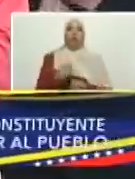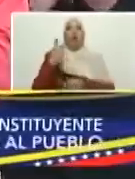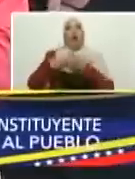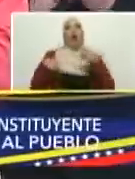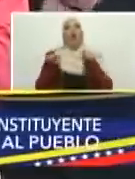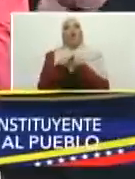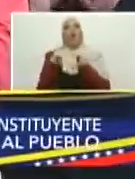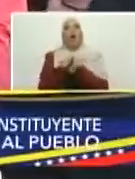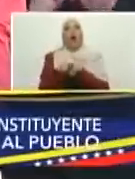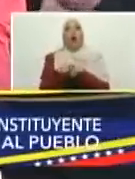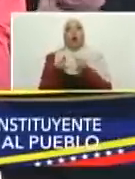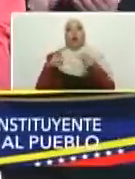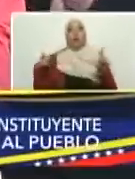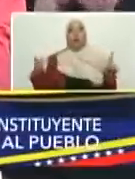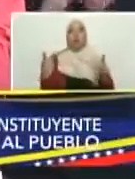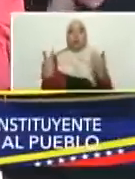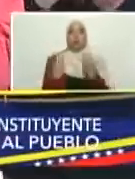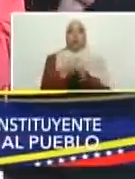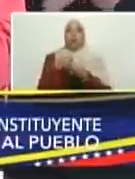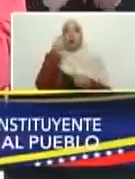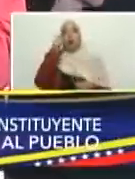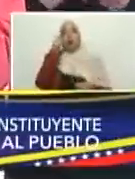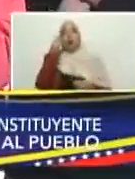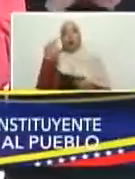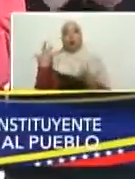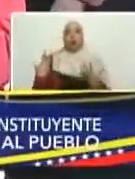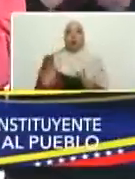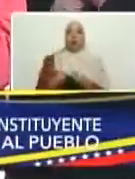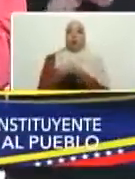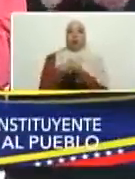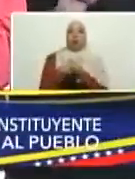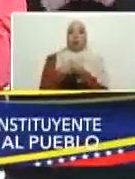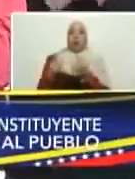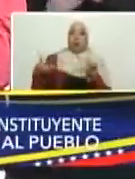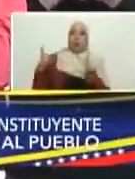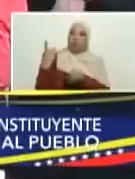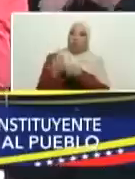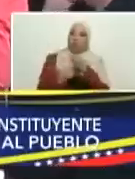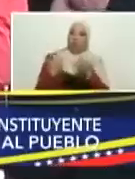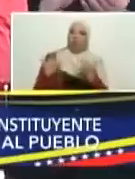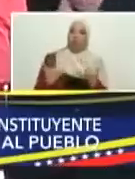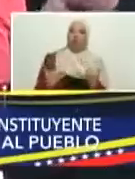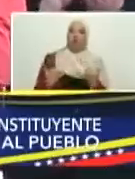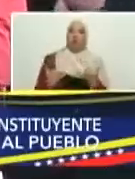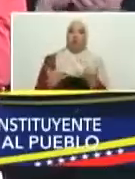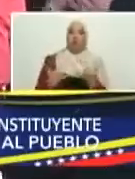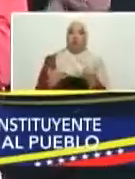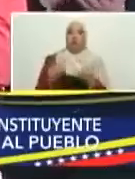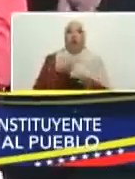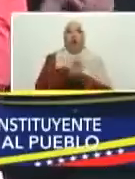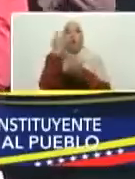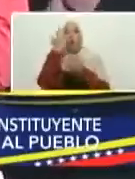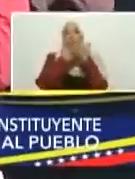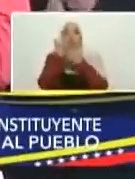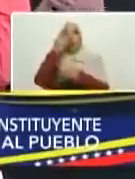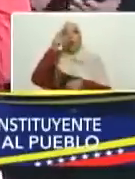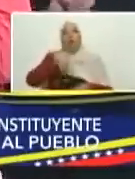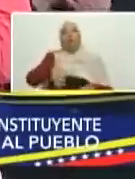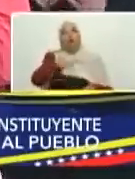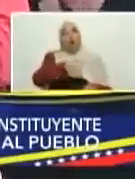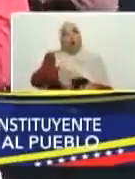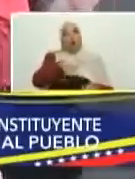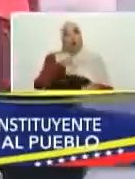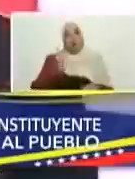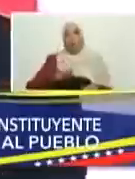lenguas y a sus plumas, lenguas y plumas que tratan de confundir a un pueblo y